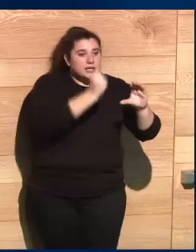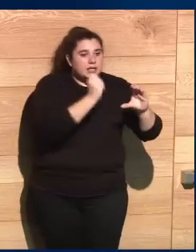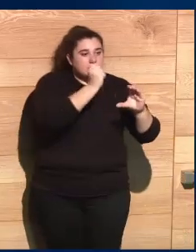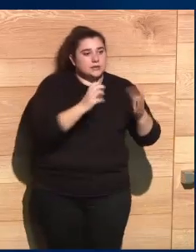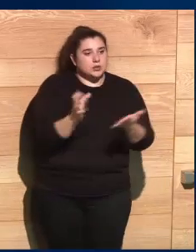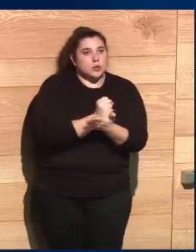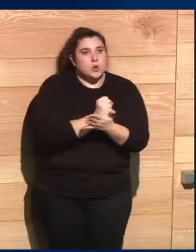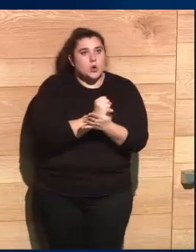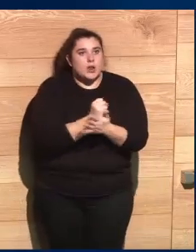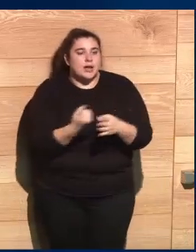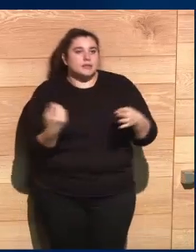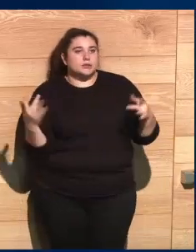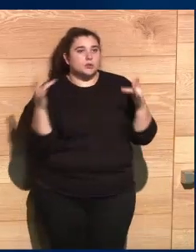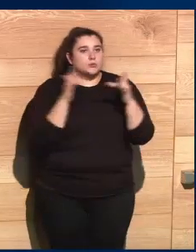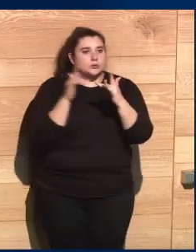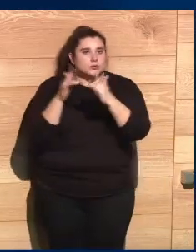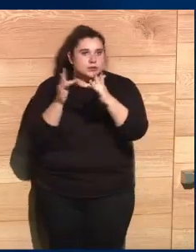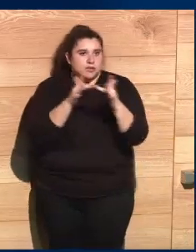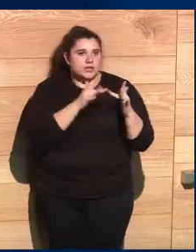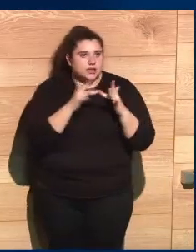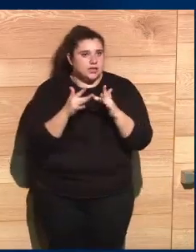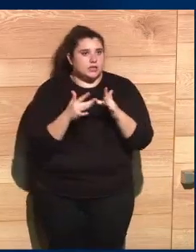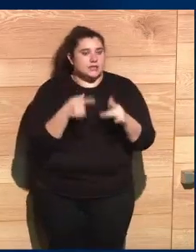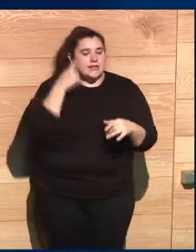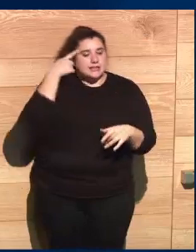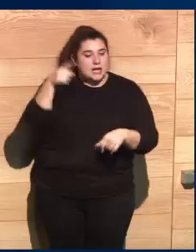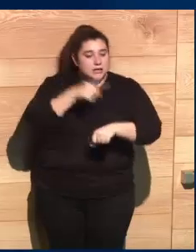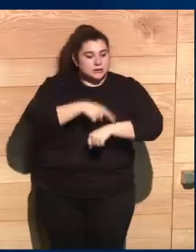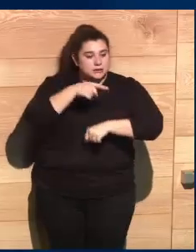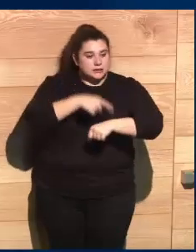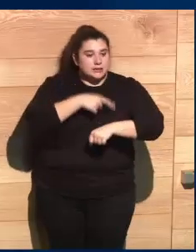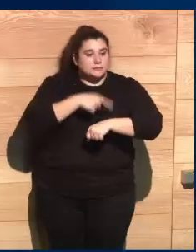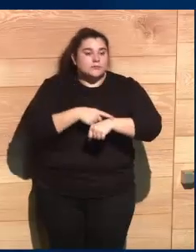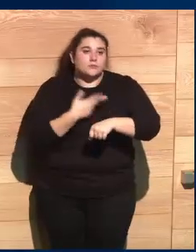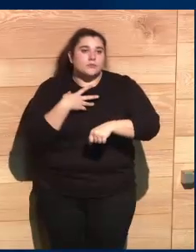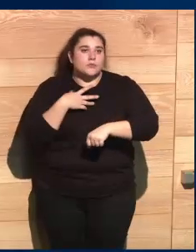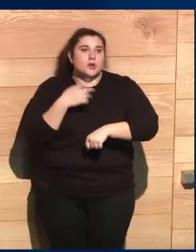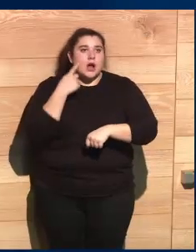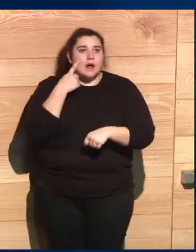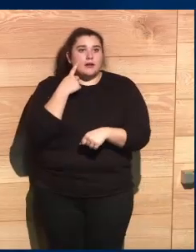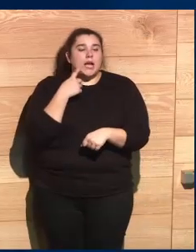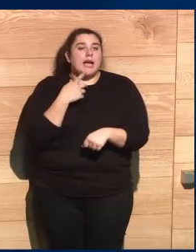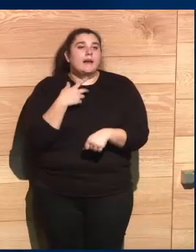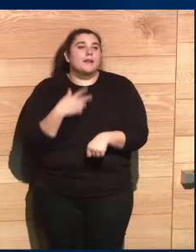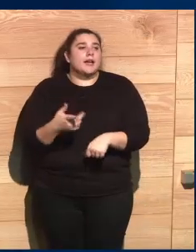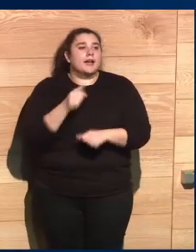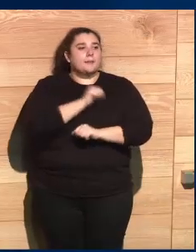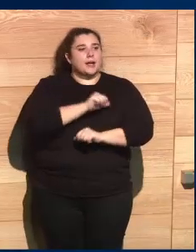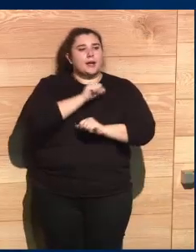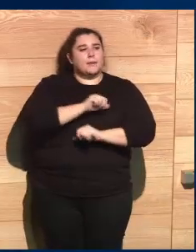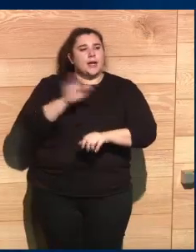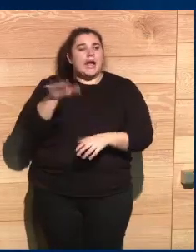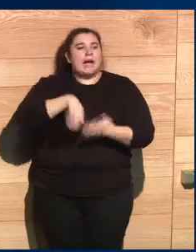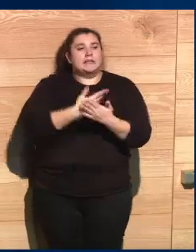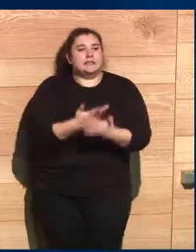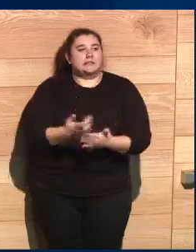red saben cuánto tiempo pueden estar robándote dinero antes de darte un premio para que tú no te vayas. Es decir, esa es la